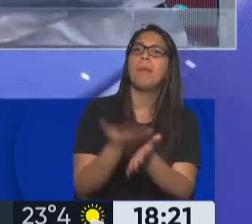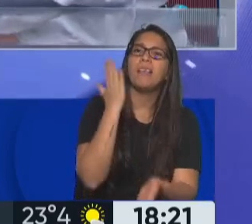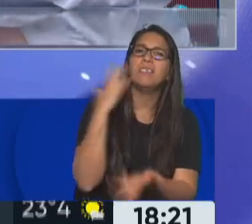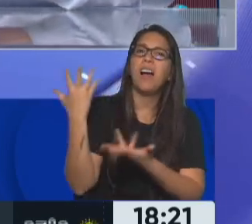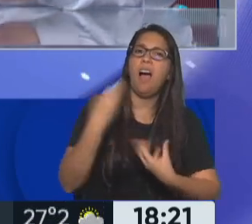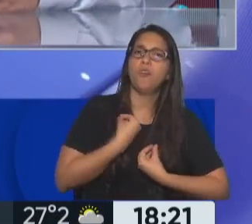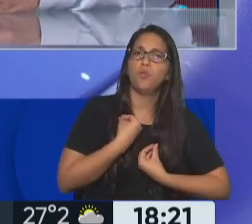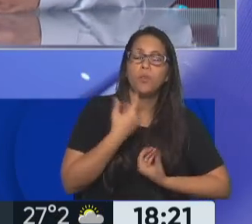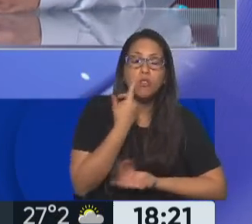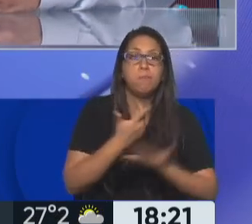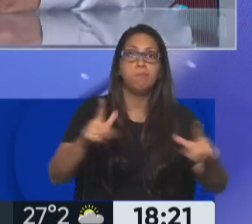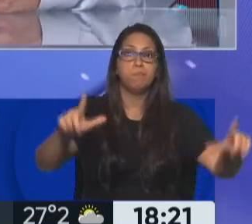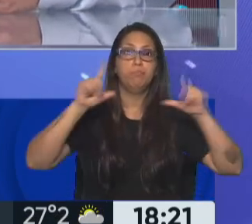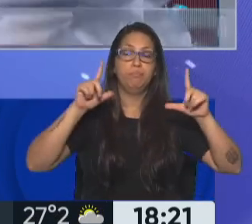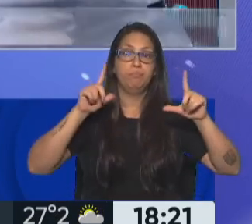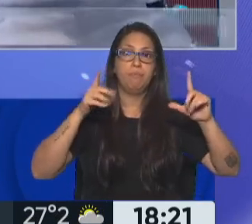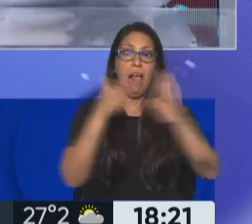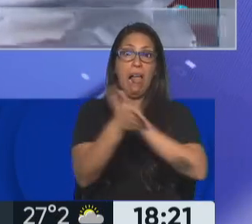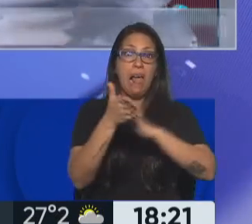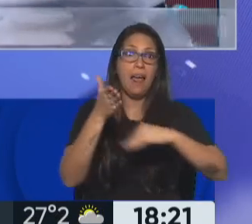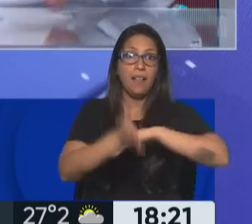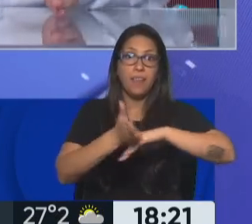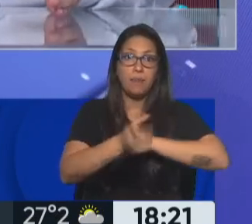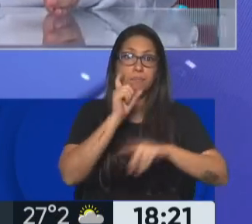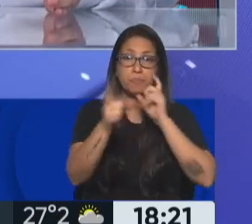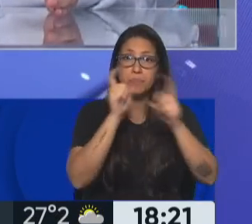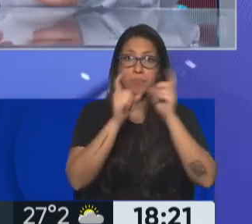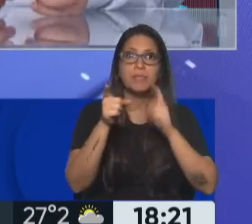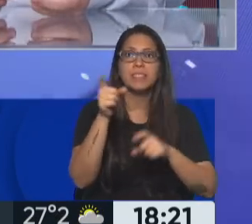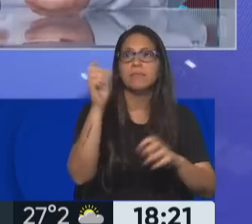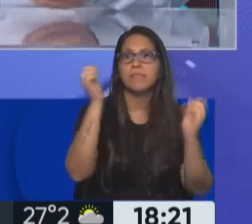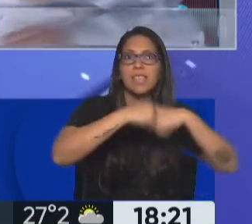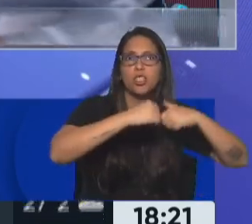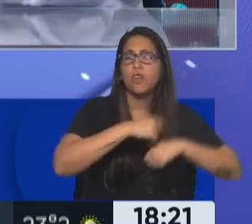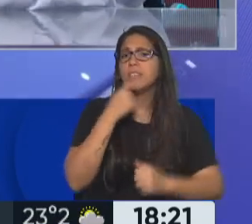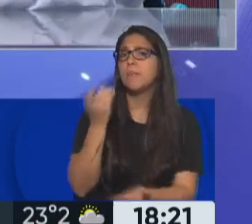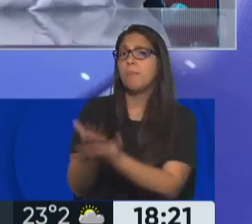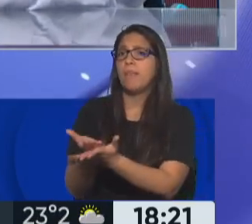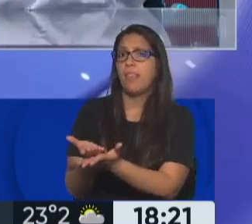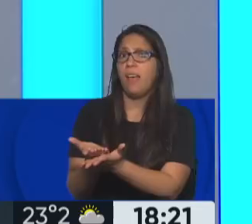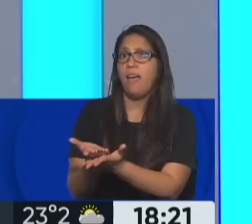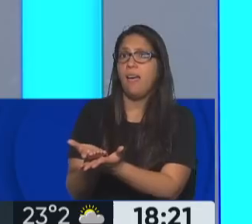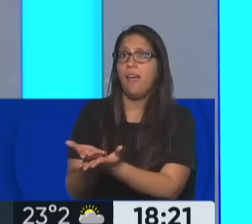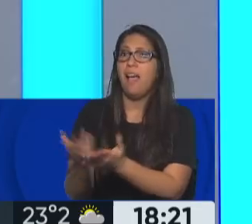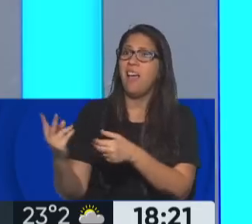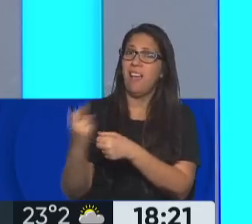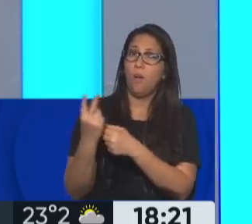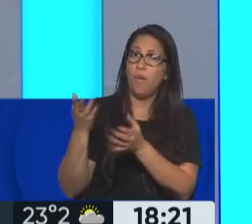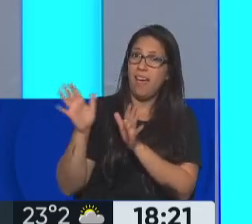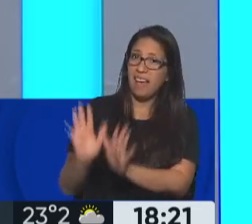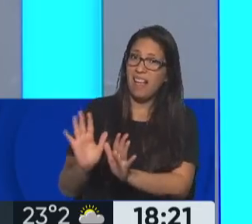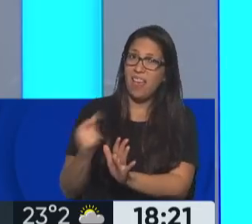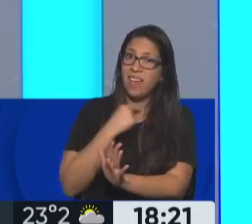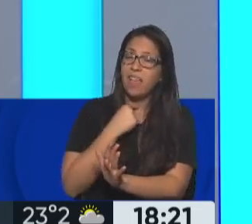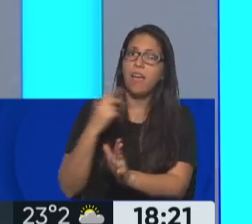muy visible la cuestión, porque además el que es irregular se esconde, el solicitante de asilo se tiene que mostrar. Entonces te